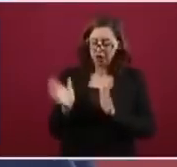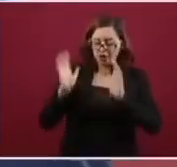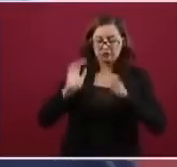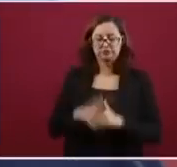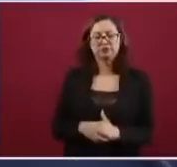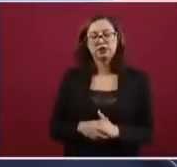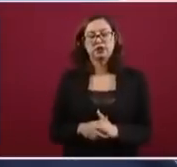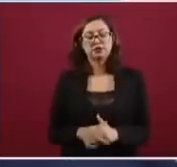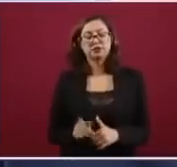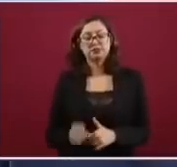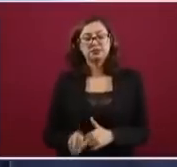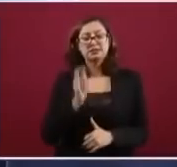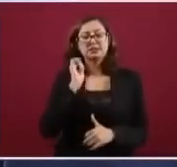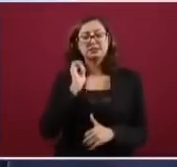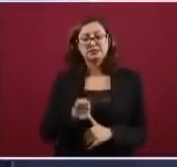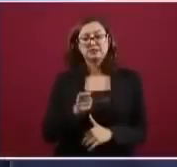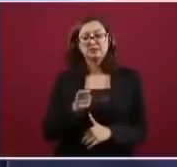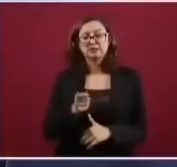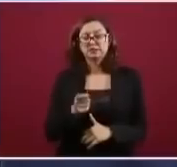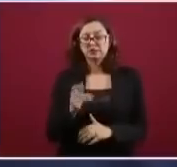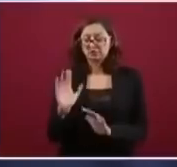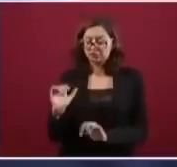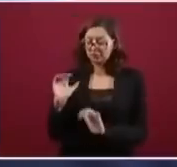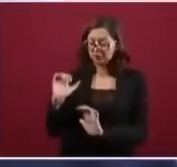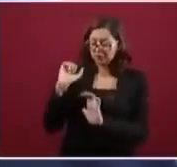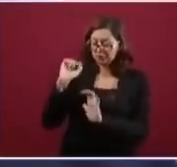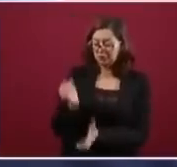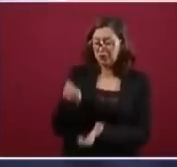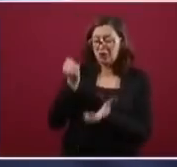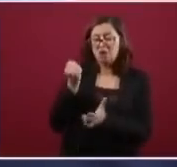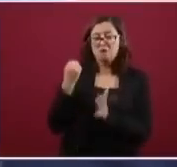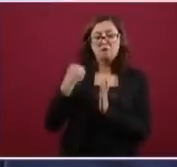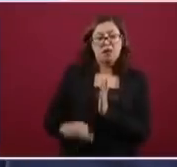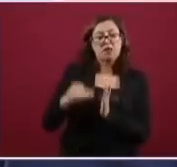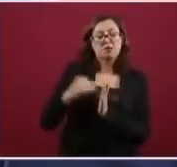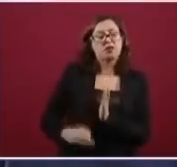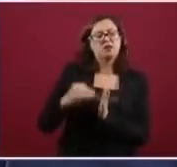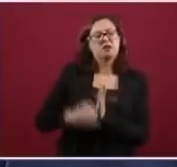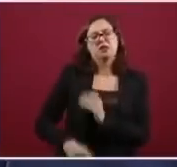no van a haber faltantes no va a haber déficit